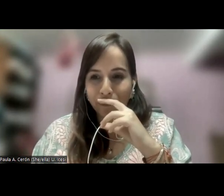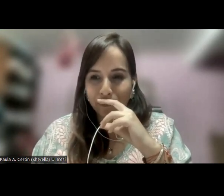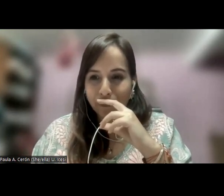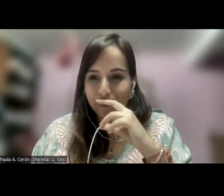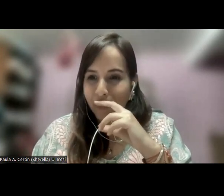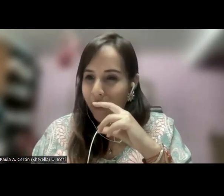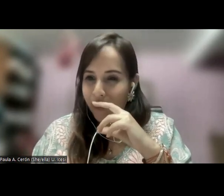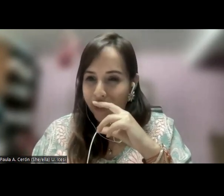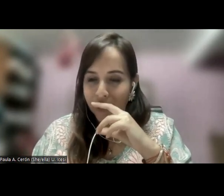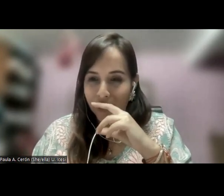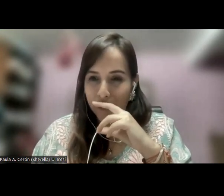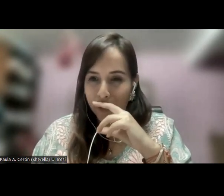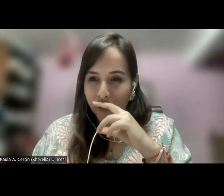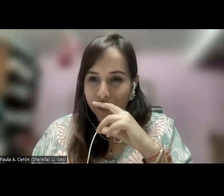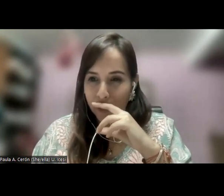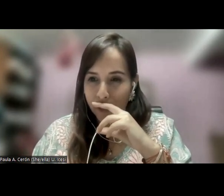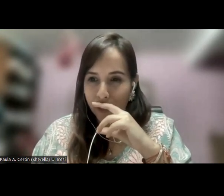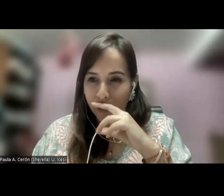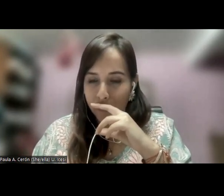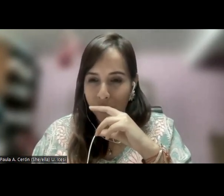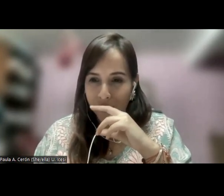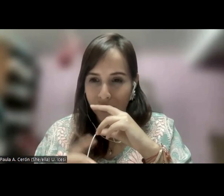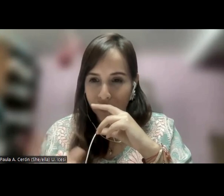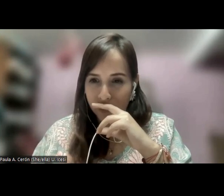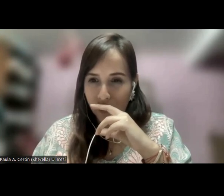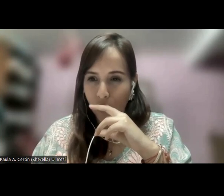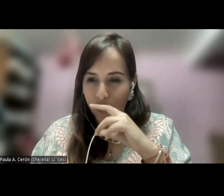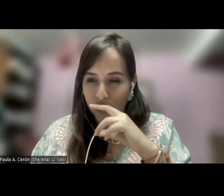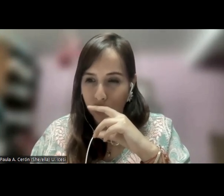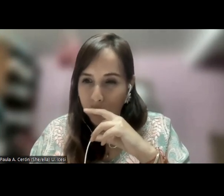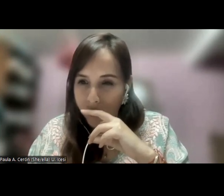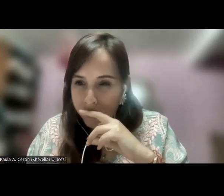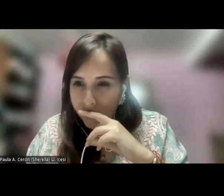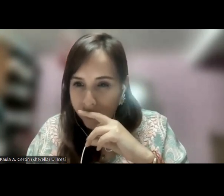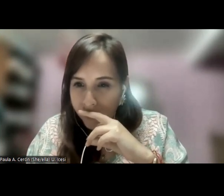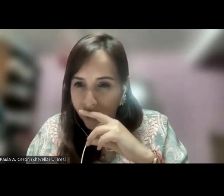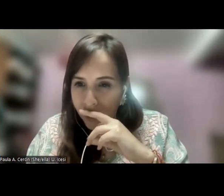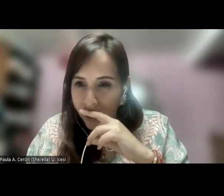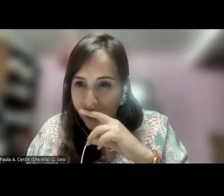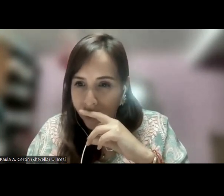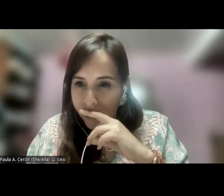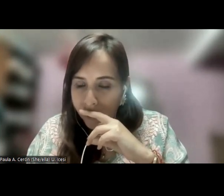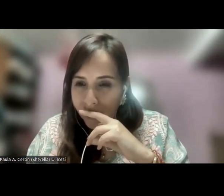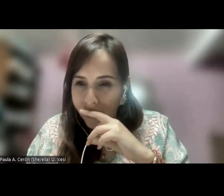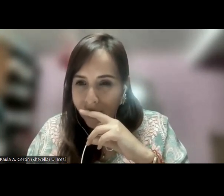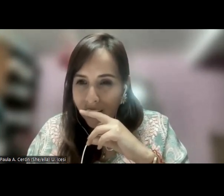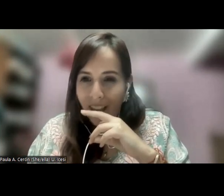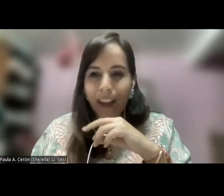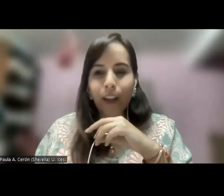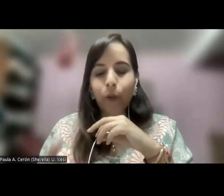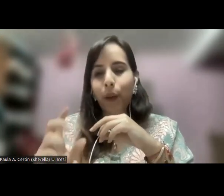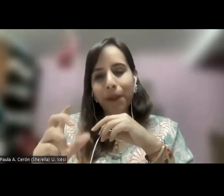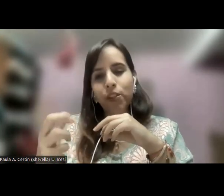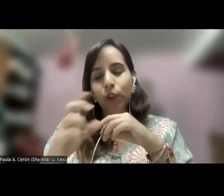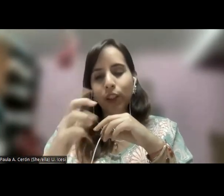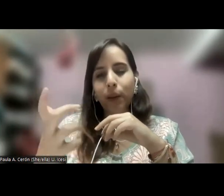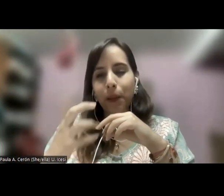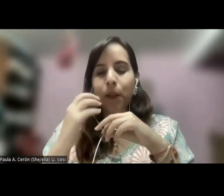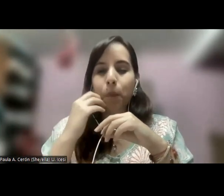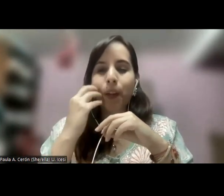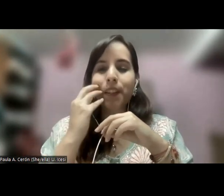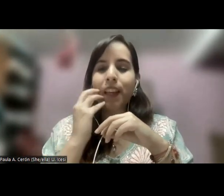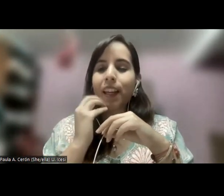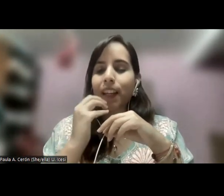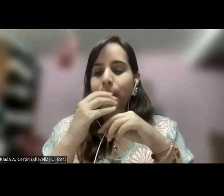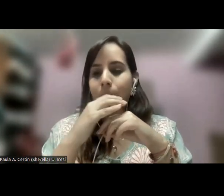e hablan aquí para darte la palabra sobre tu parte hay una mención que